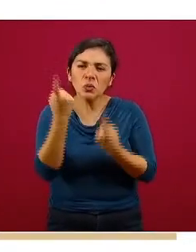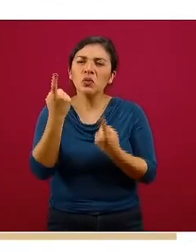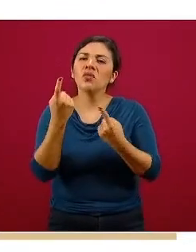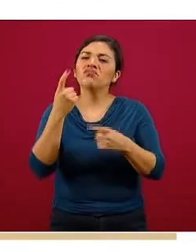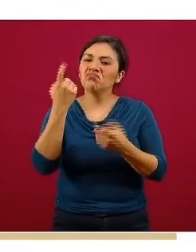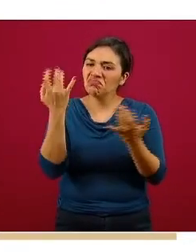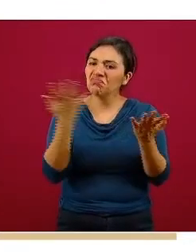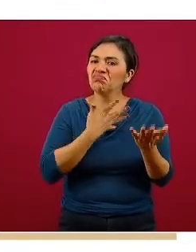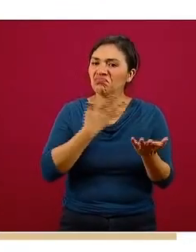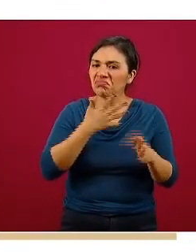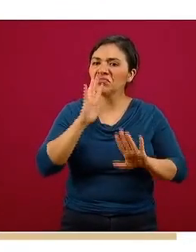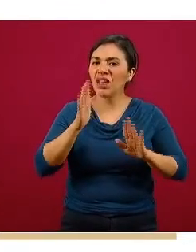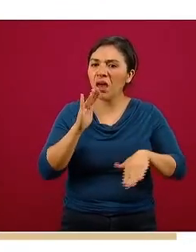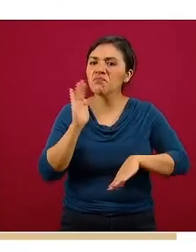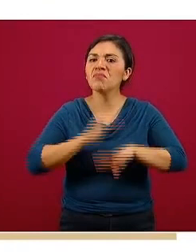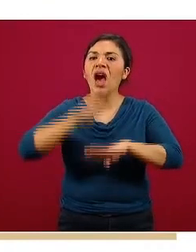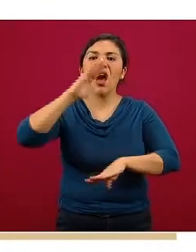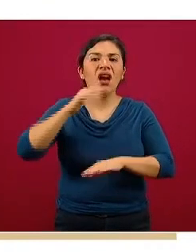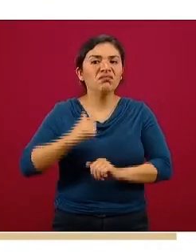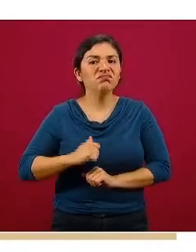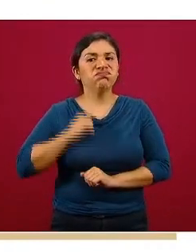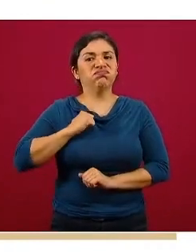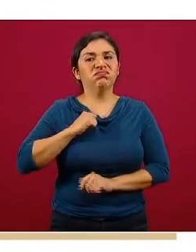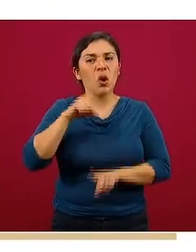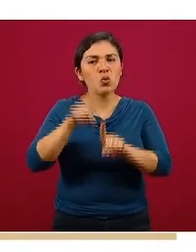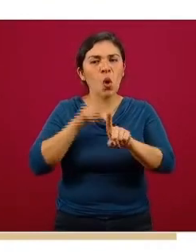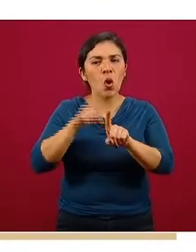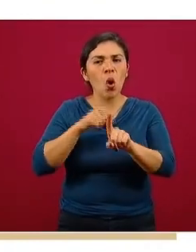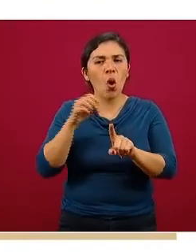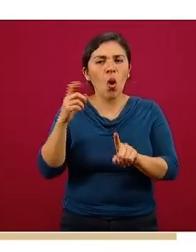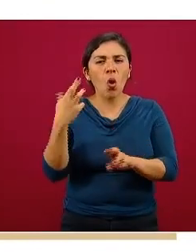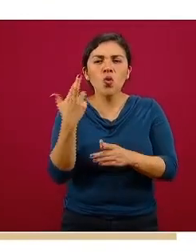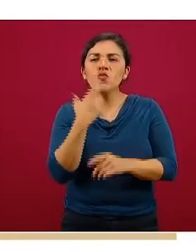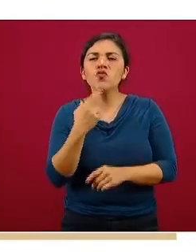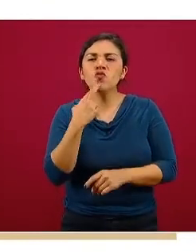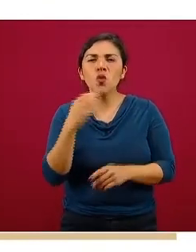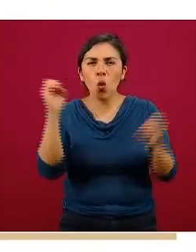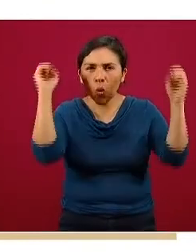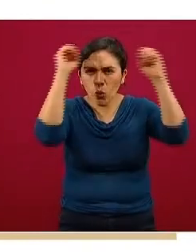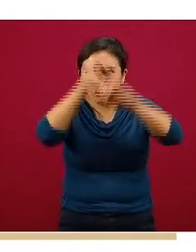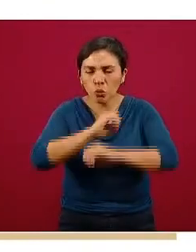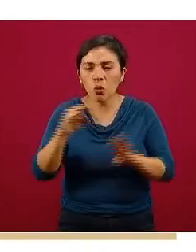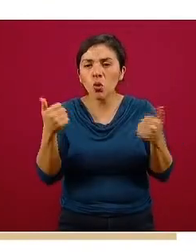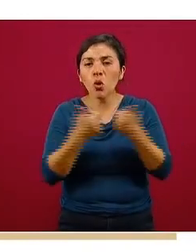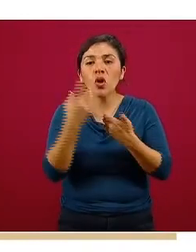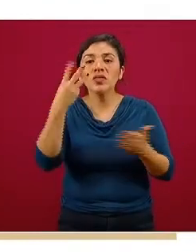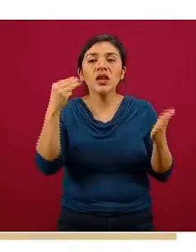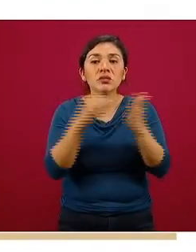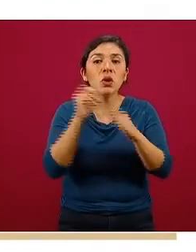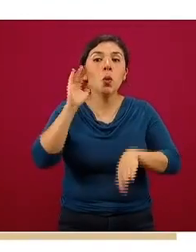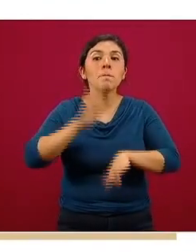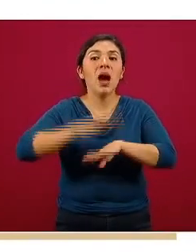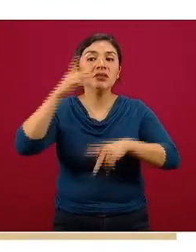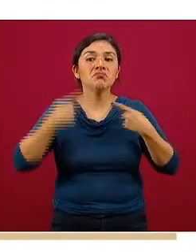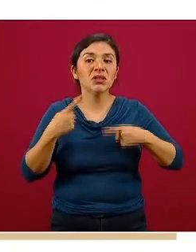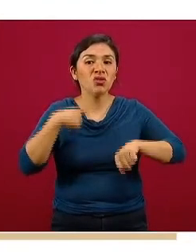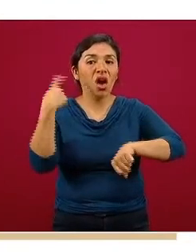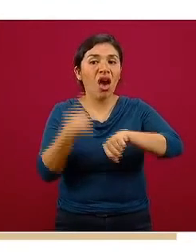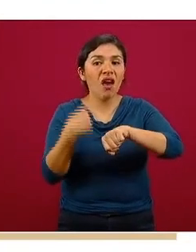alcanzando también la máxima categoría, que para este mapa es 3.000 o más casos confirmados en los